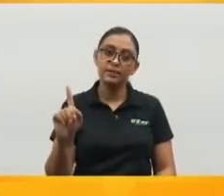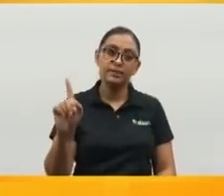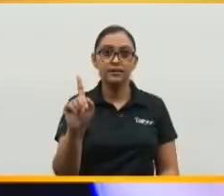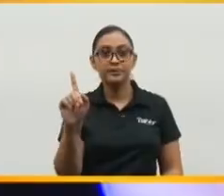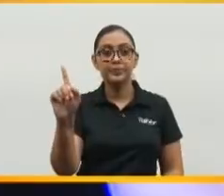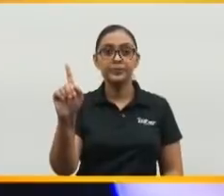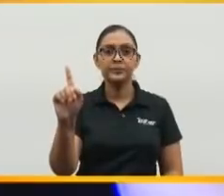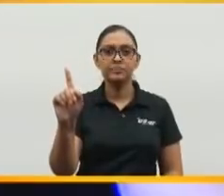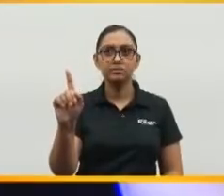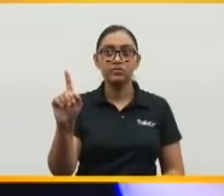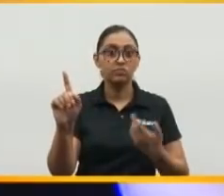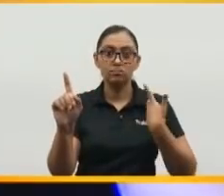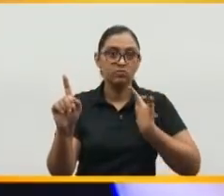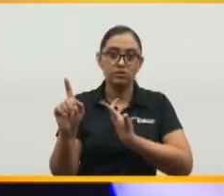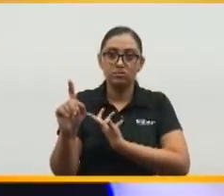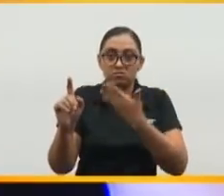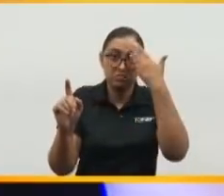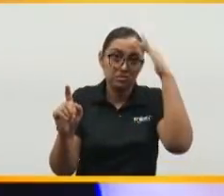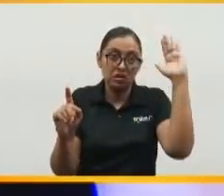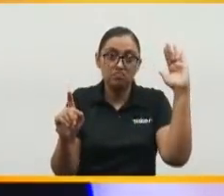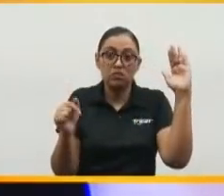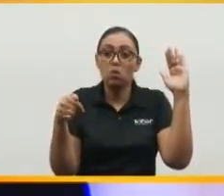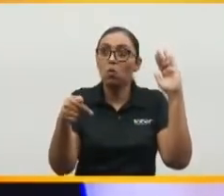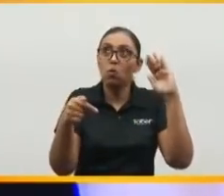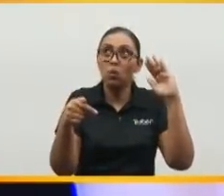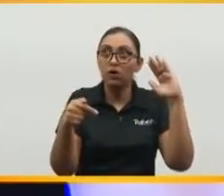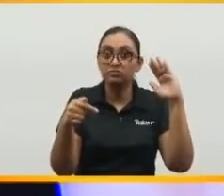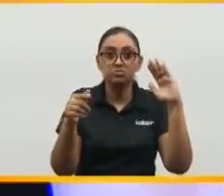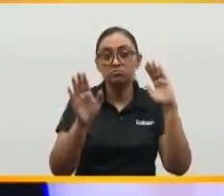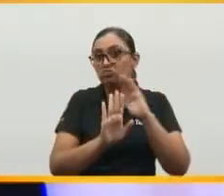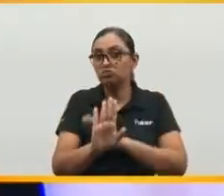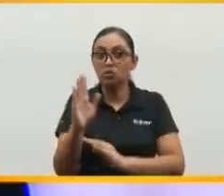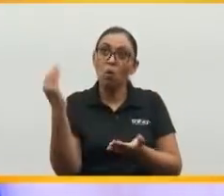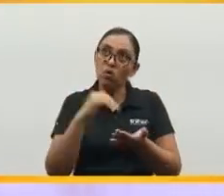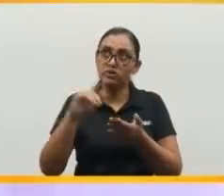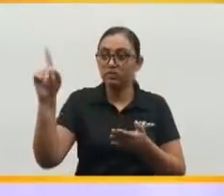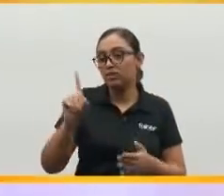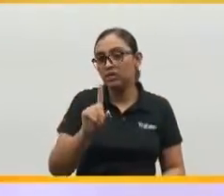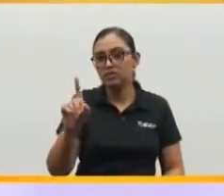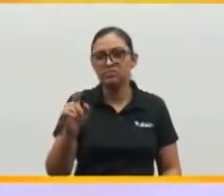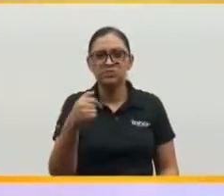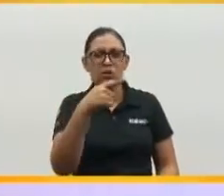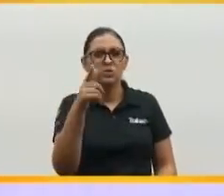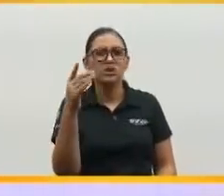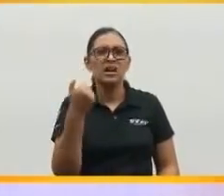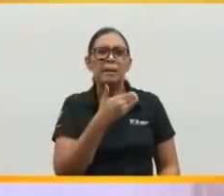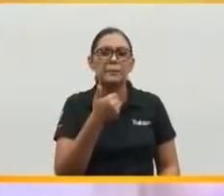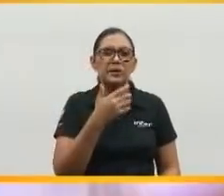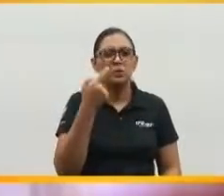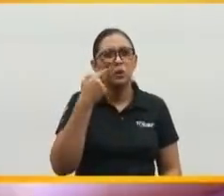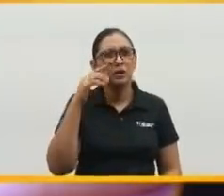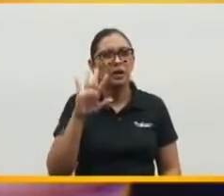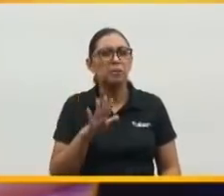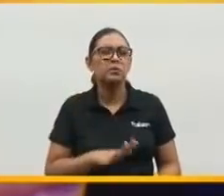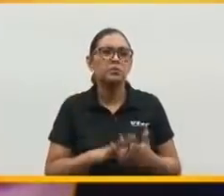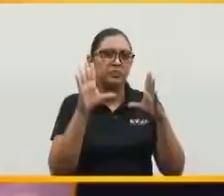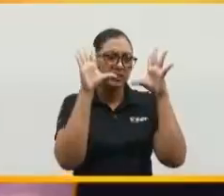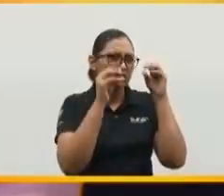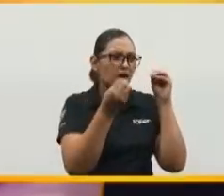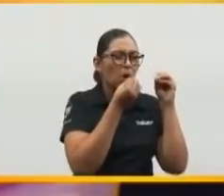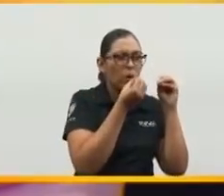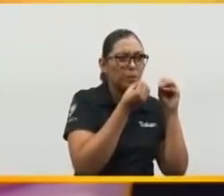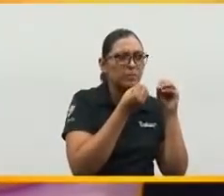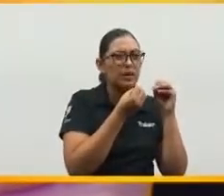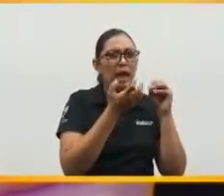No sabemos cuándo va a ser la última. ¿No le ha sucedido a usted que se le olvidó comprar el pan para la cena? Y usted dice ahorita que va a regresar a la casa, ya